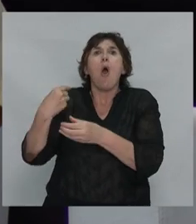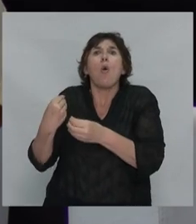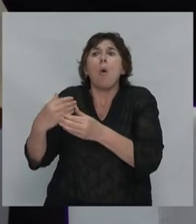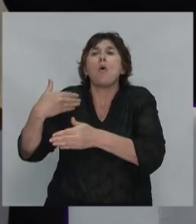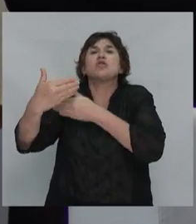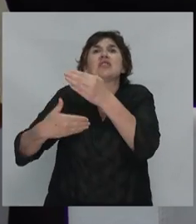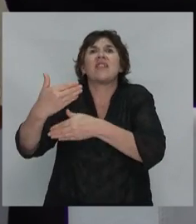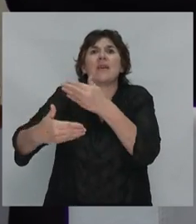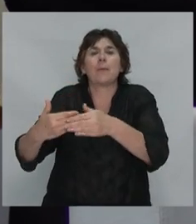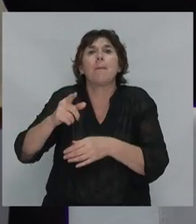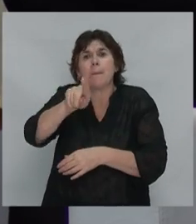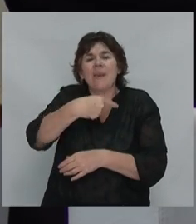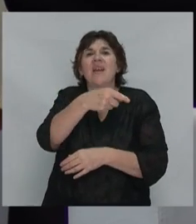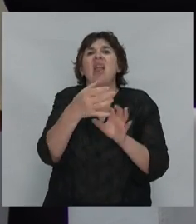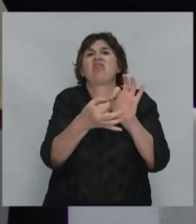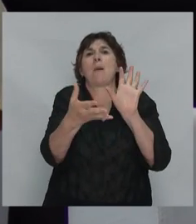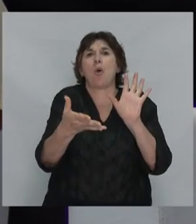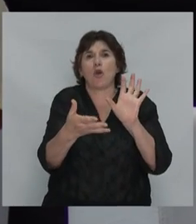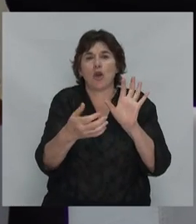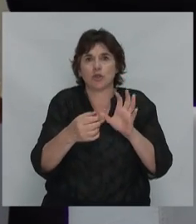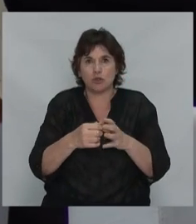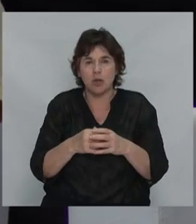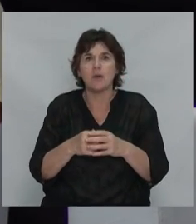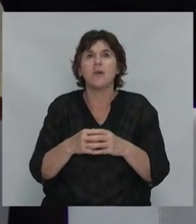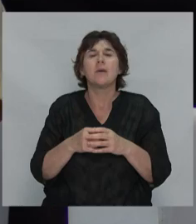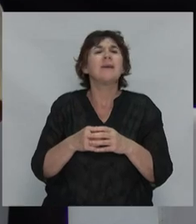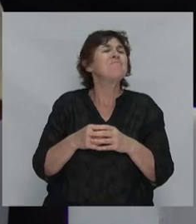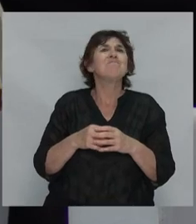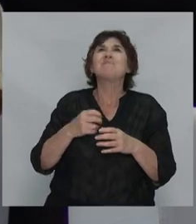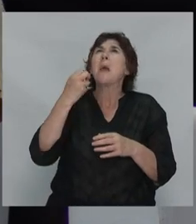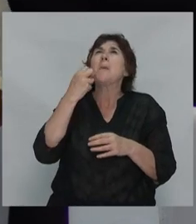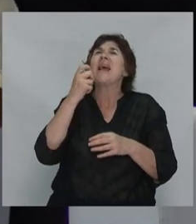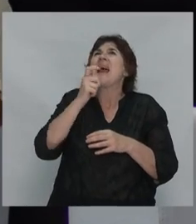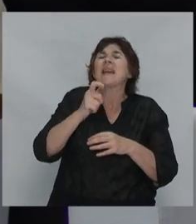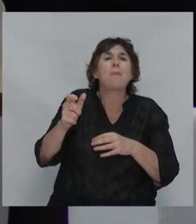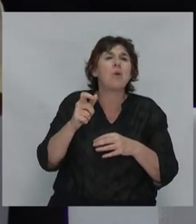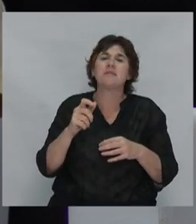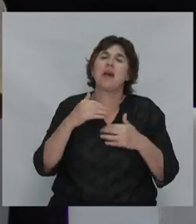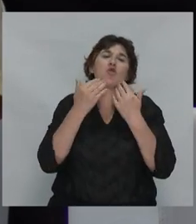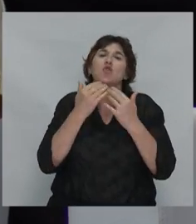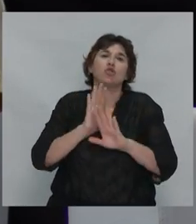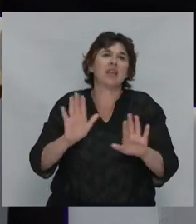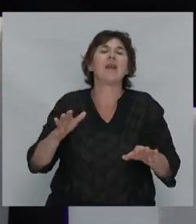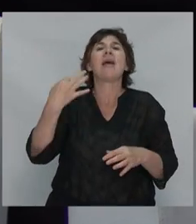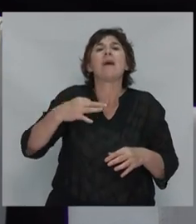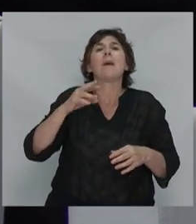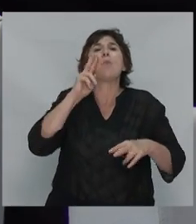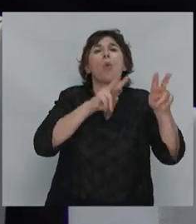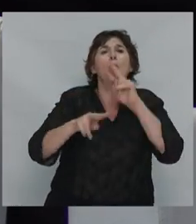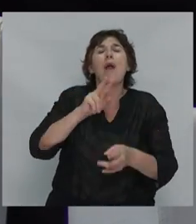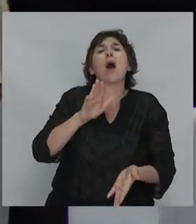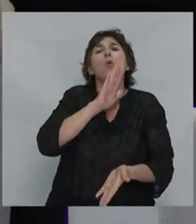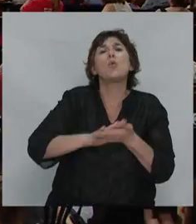nuestra democracia va a tener los viejos respuestas no sirven tenemos que realmente buscar nuevos en este momento gracias